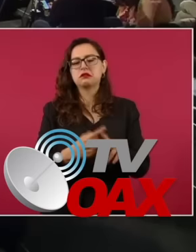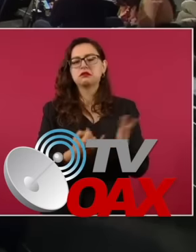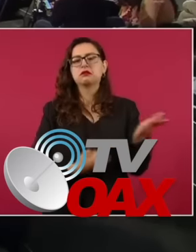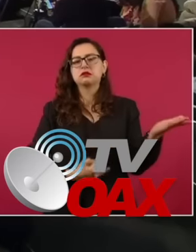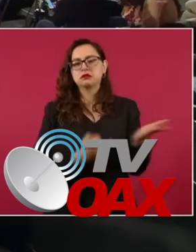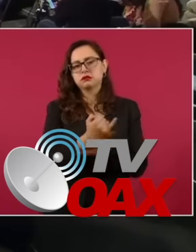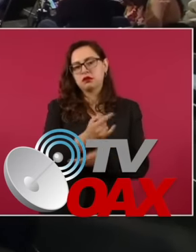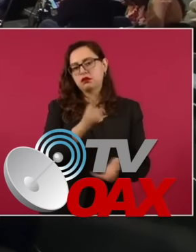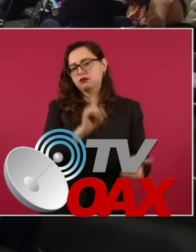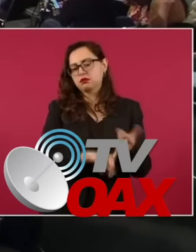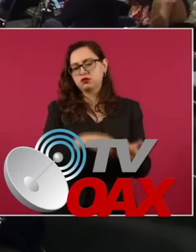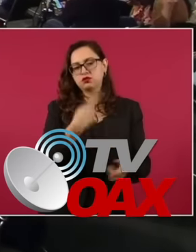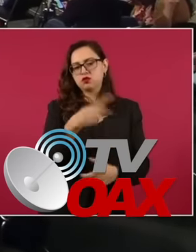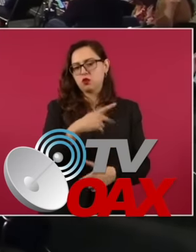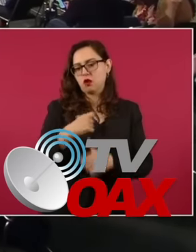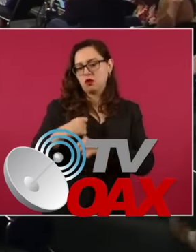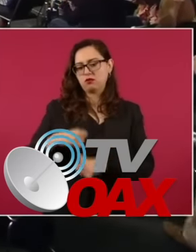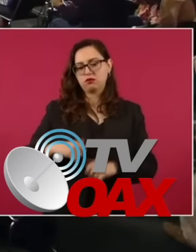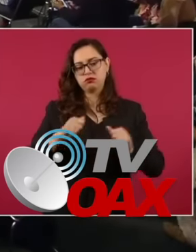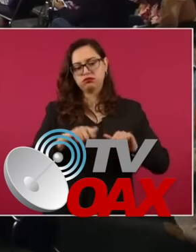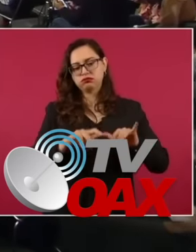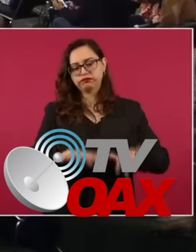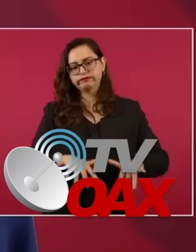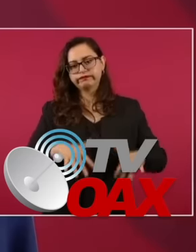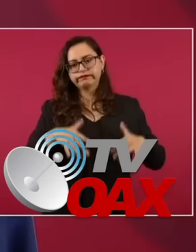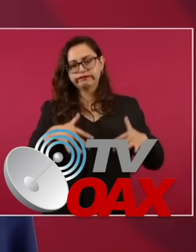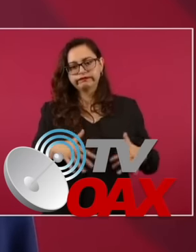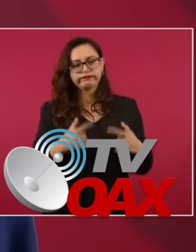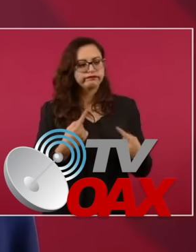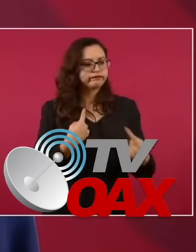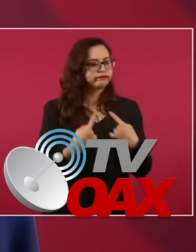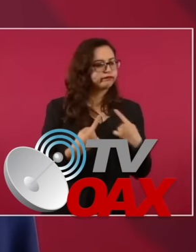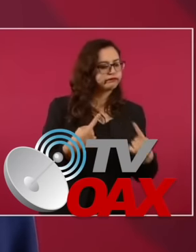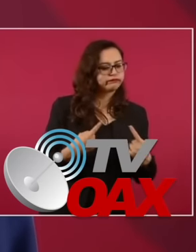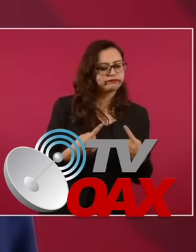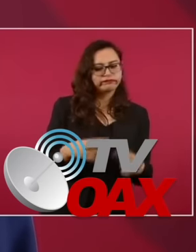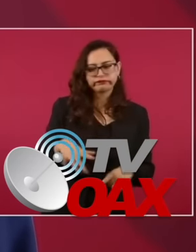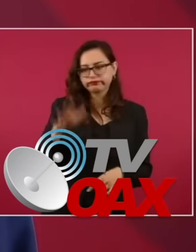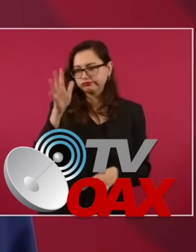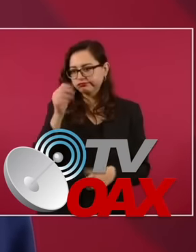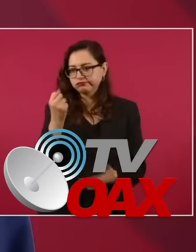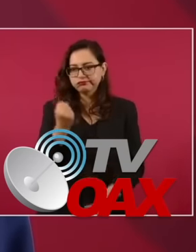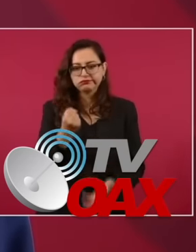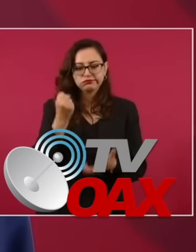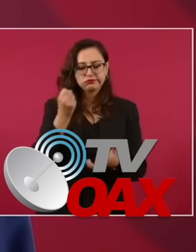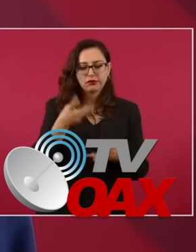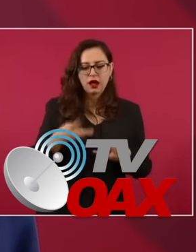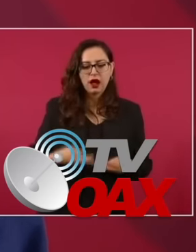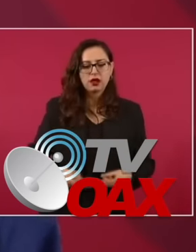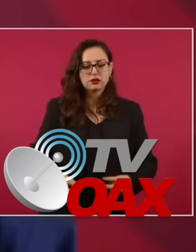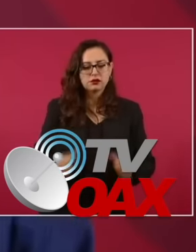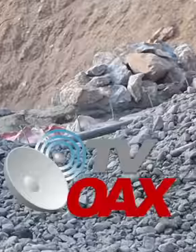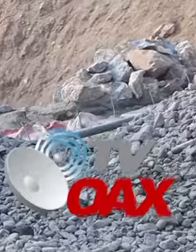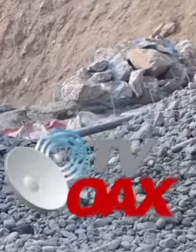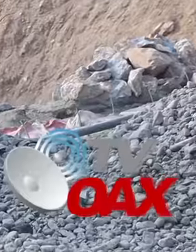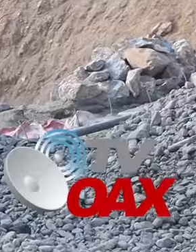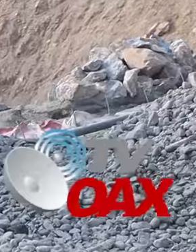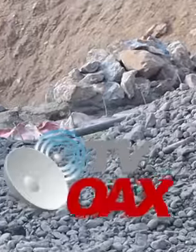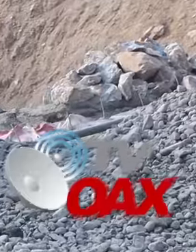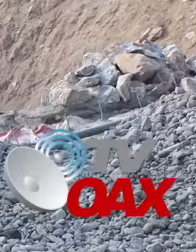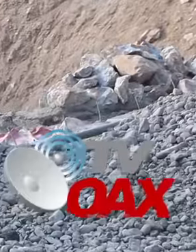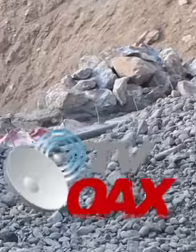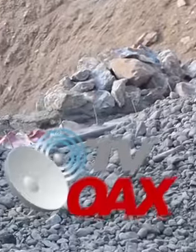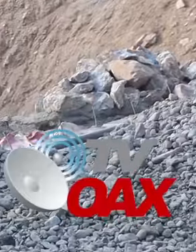cómo utilizar el presupuesto, se organizan, trabajan